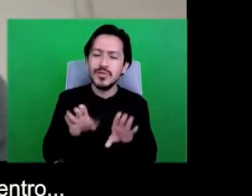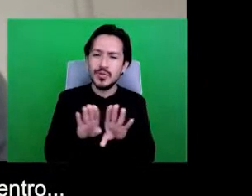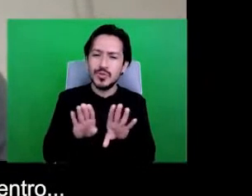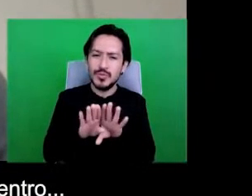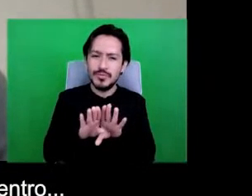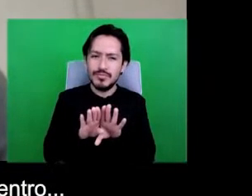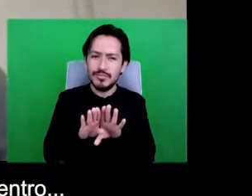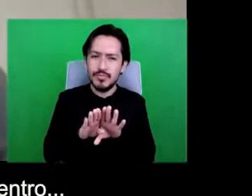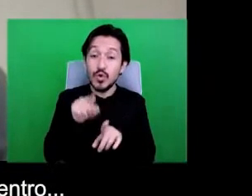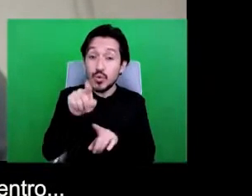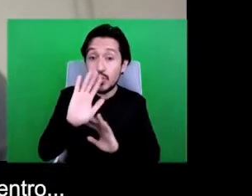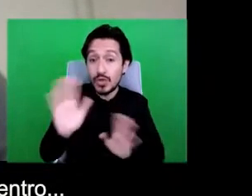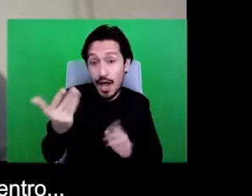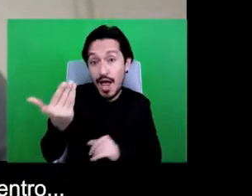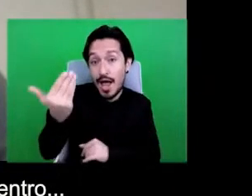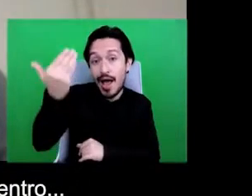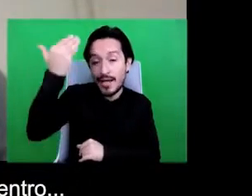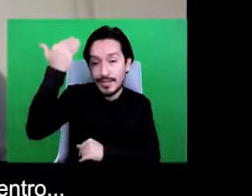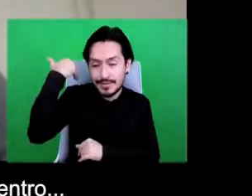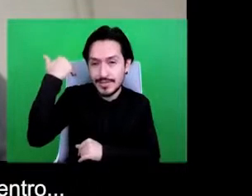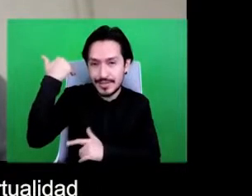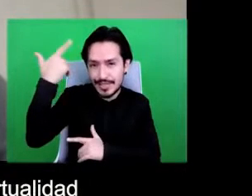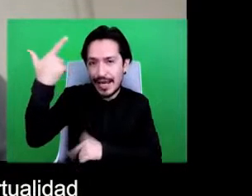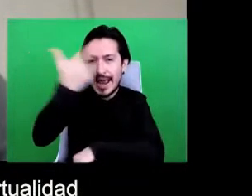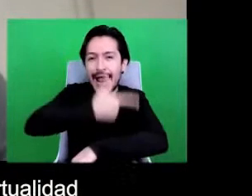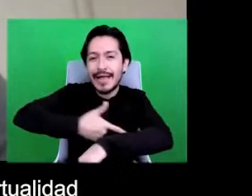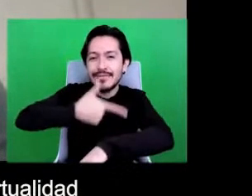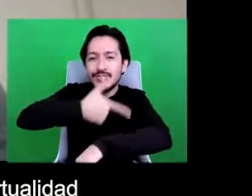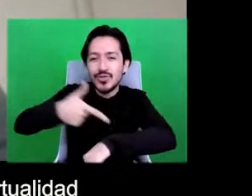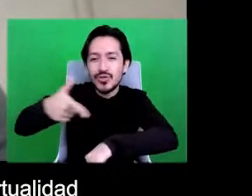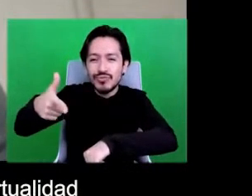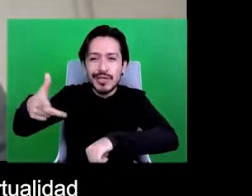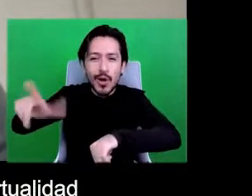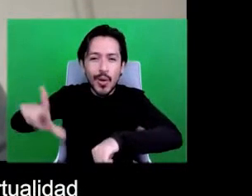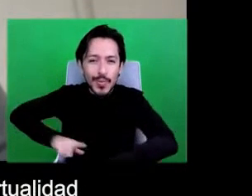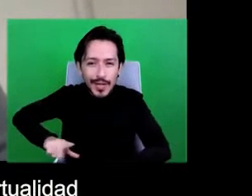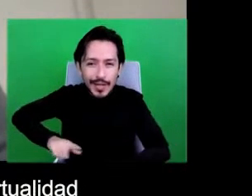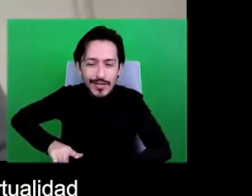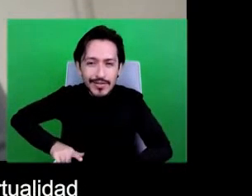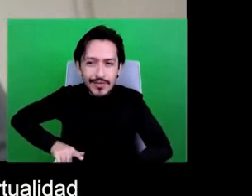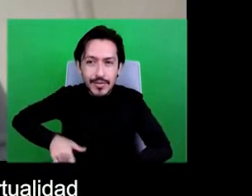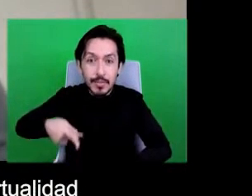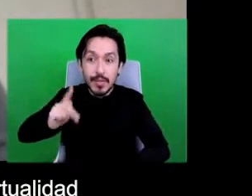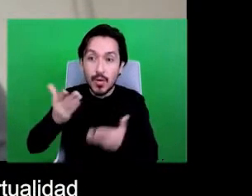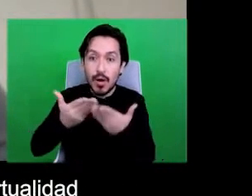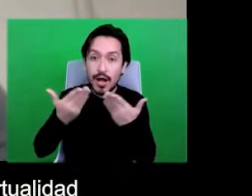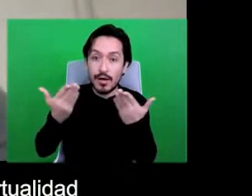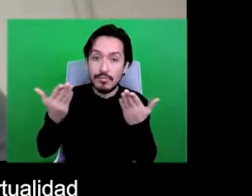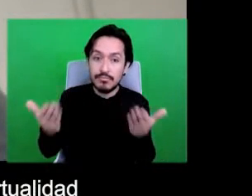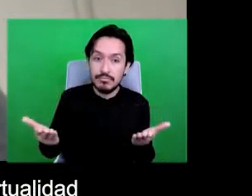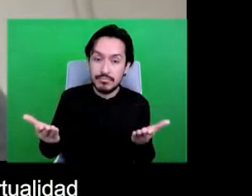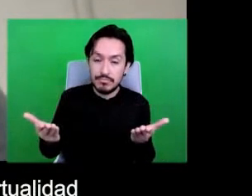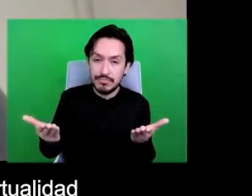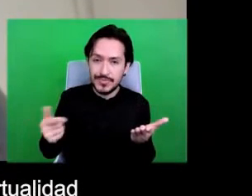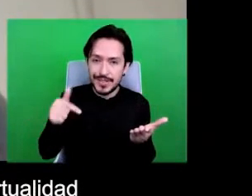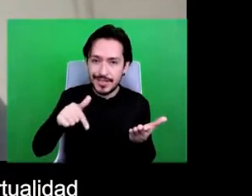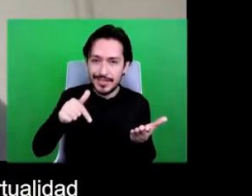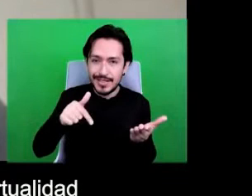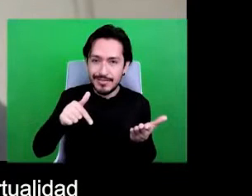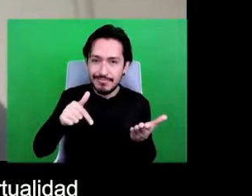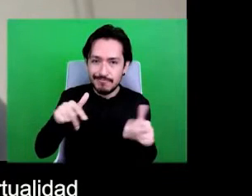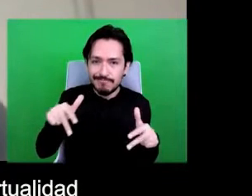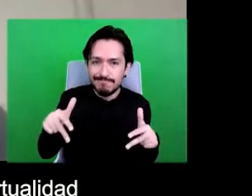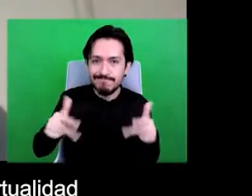habiendo estado dentro de una gestión pública, ahora independiente y ahora además en esta virtualidad que nos ha